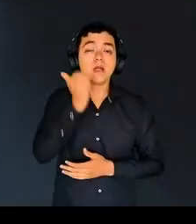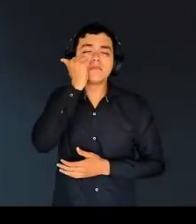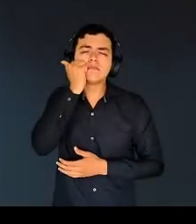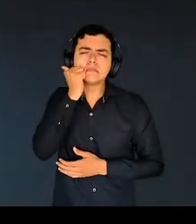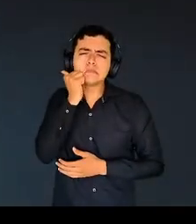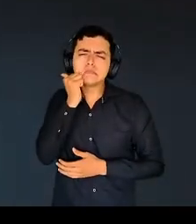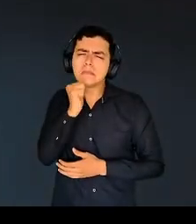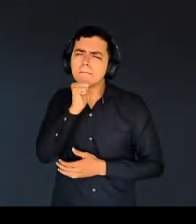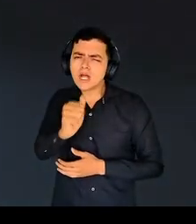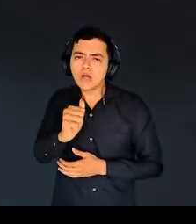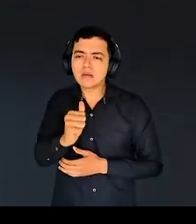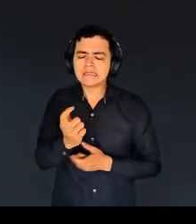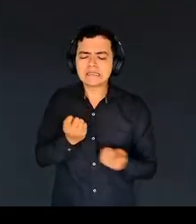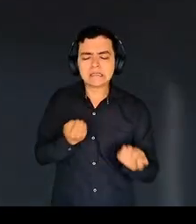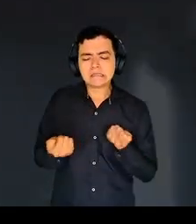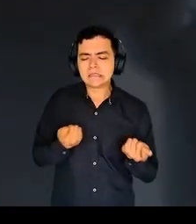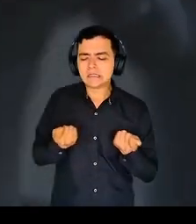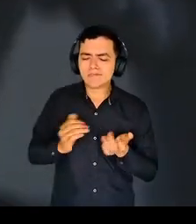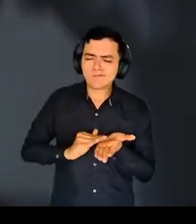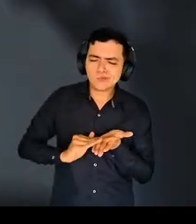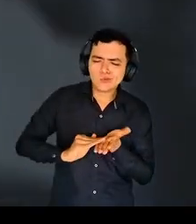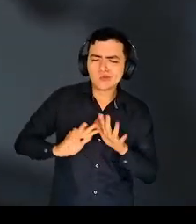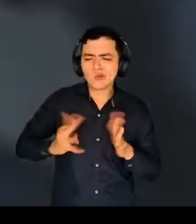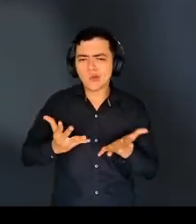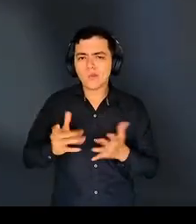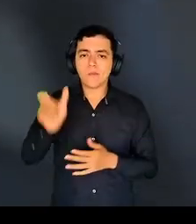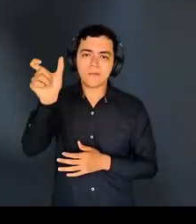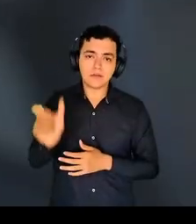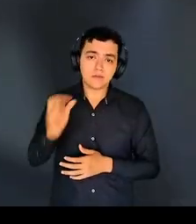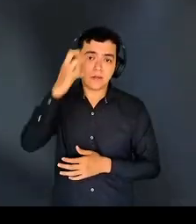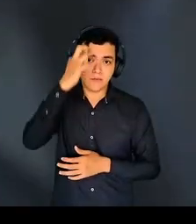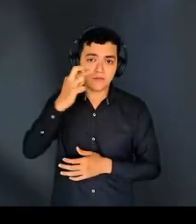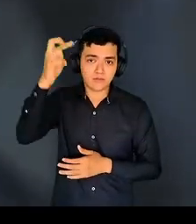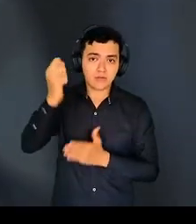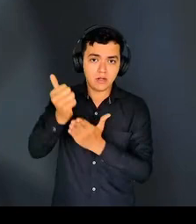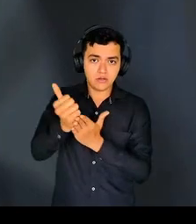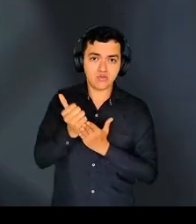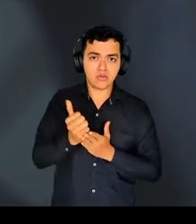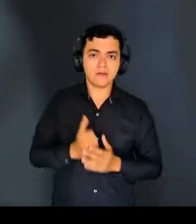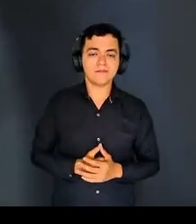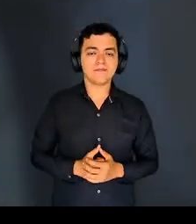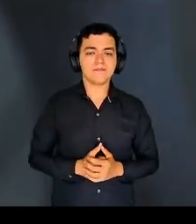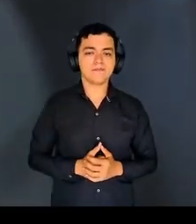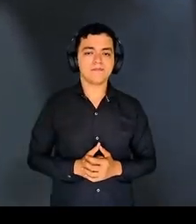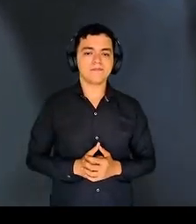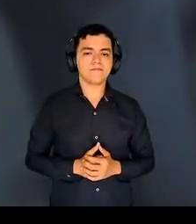mejor recomendación que podemos dar es acudir con la ayuda profesional. Estoy bien, ahorita no puedo hablar.